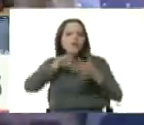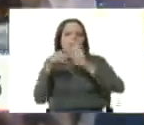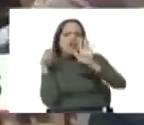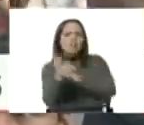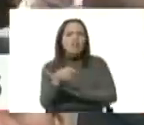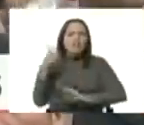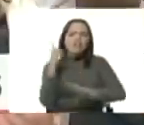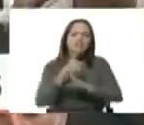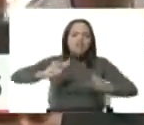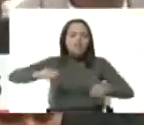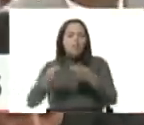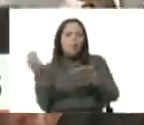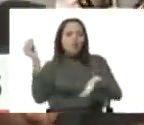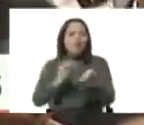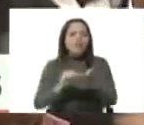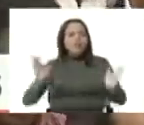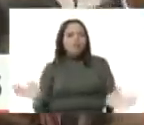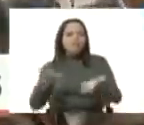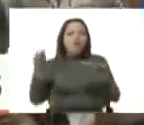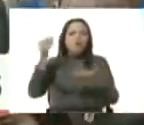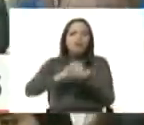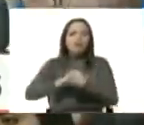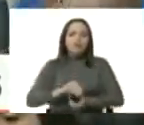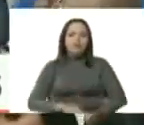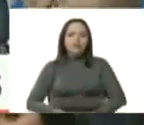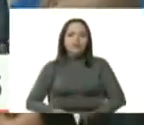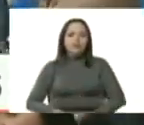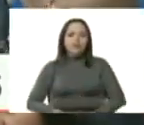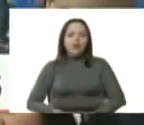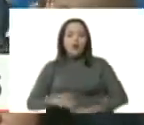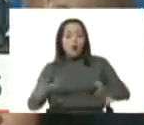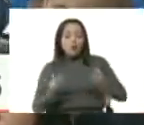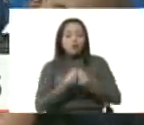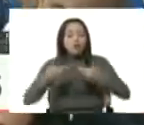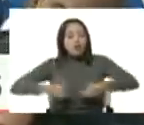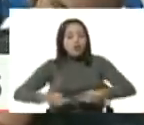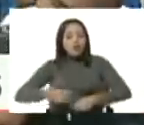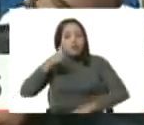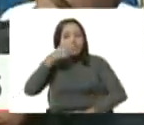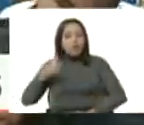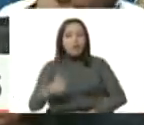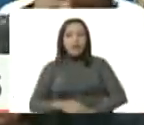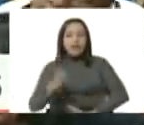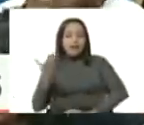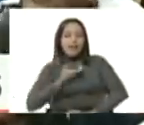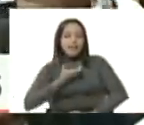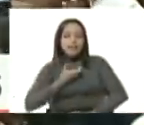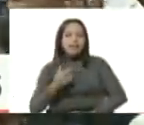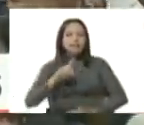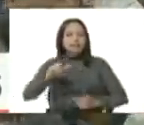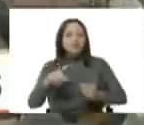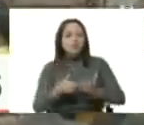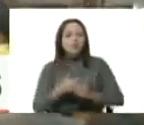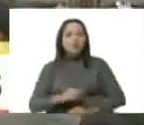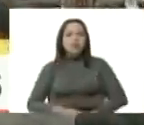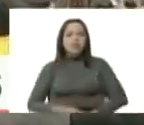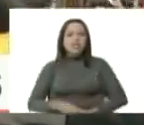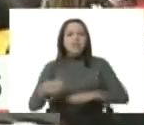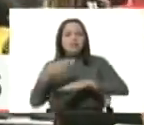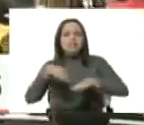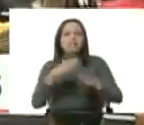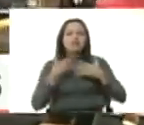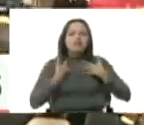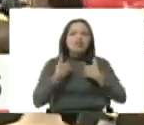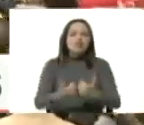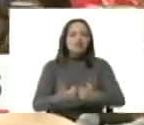que recuperarlo, relanzarlo. Con el esfuerzo del poder popular, de los alcaldes, las alcaldesas, del Ministerio de